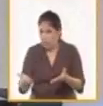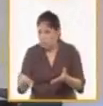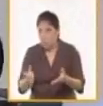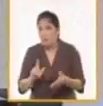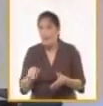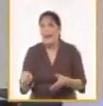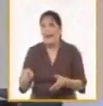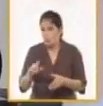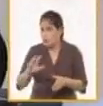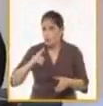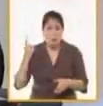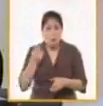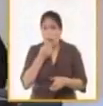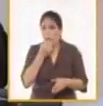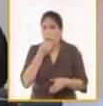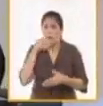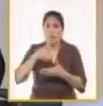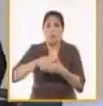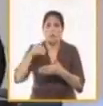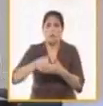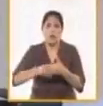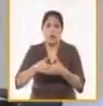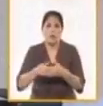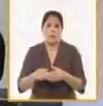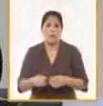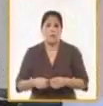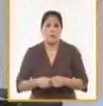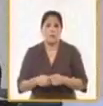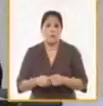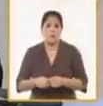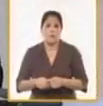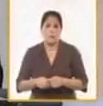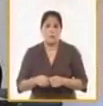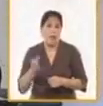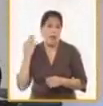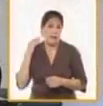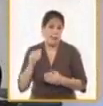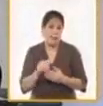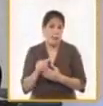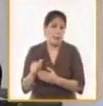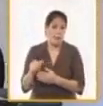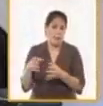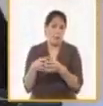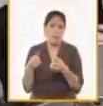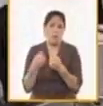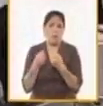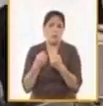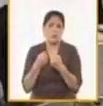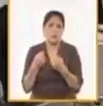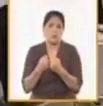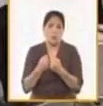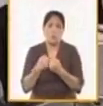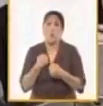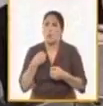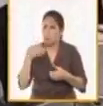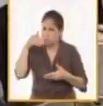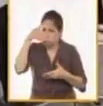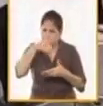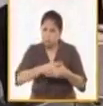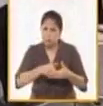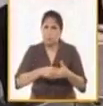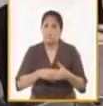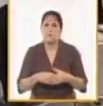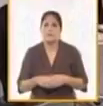la posibilidad de estar en Venezuela en una época en la que Capriles Radonsky era el líder de la oposición. Los dos fueron contrincantes contra Chávez. Y Rosales Chávez